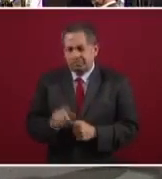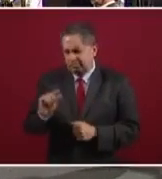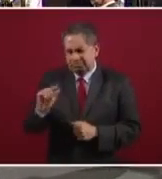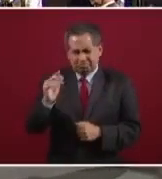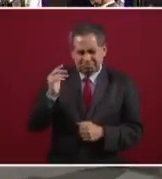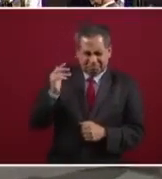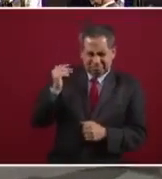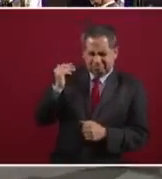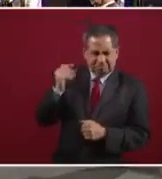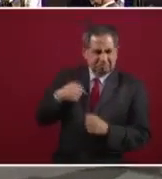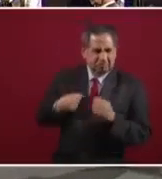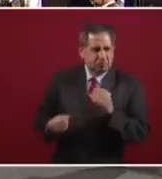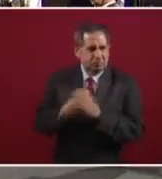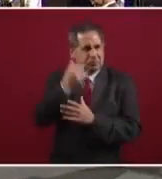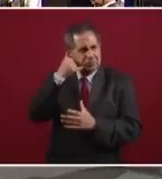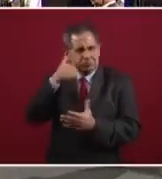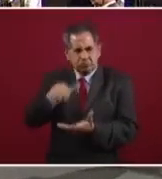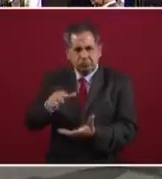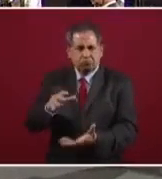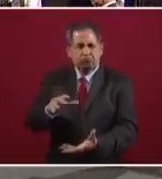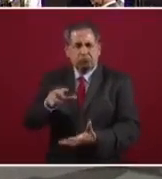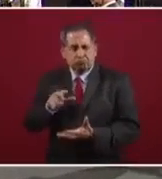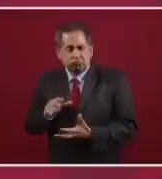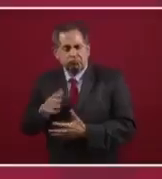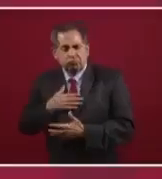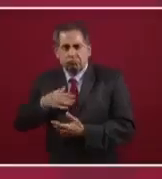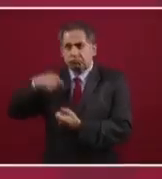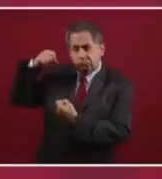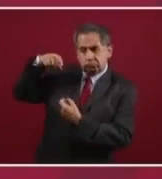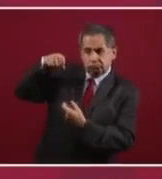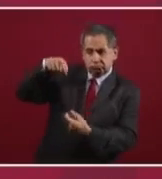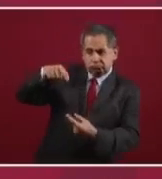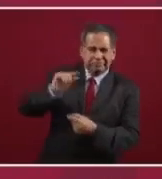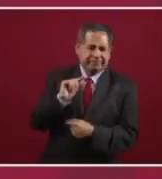poco, porque sí